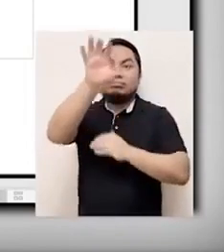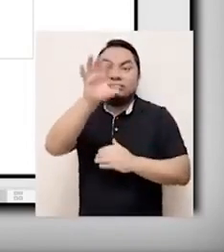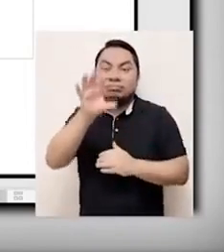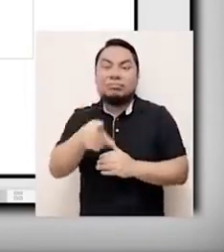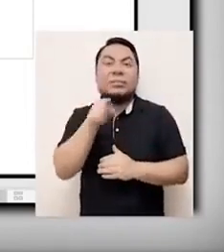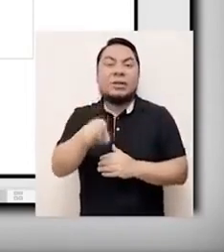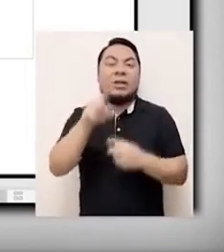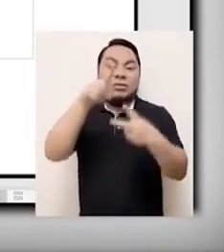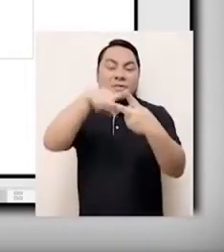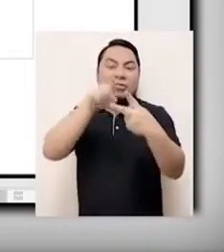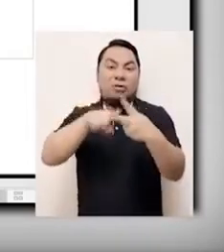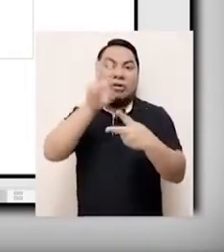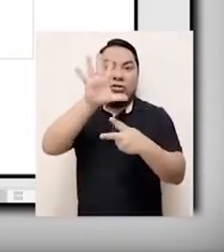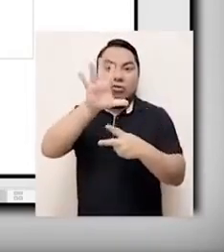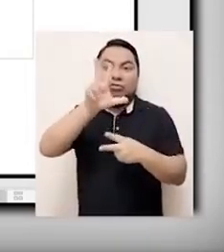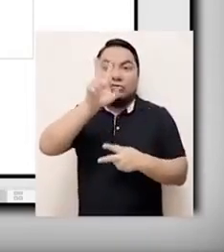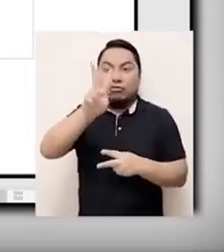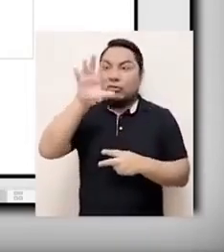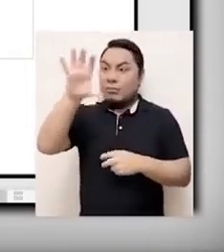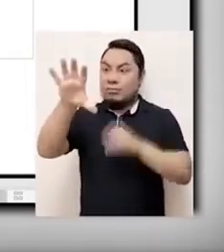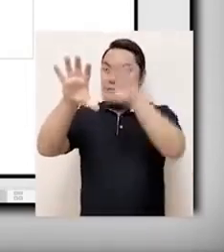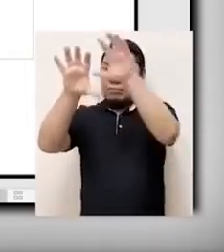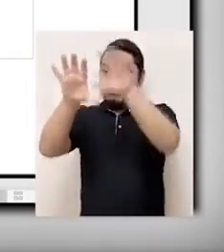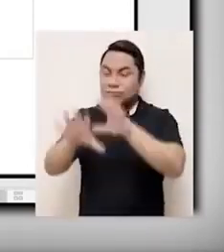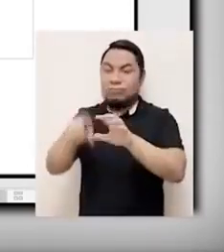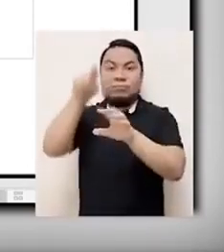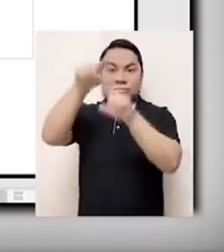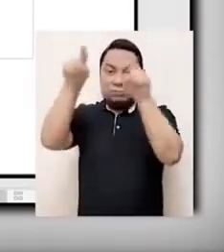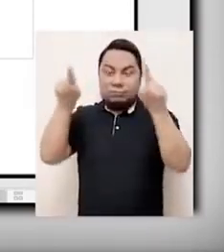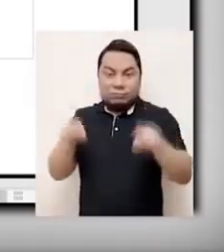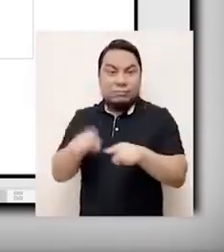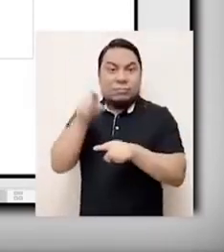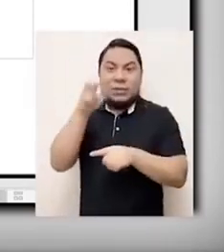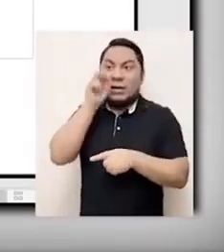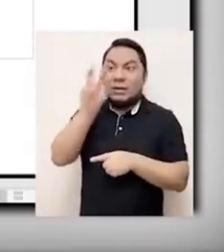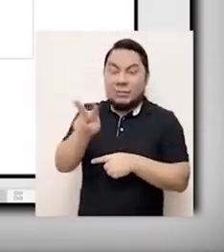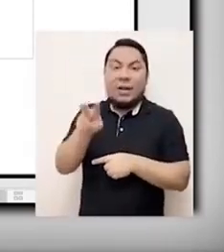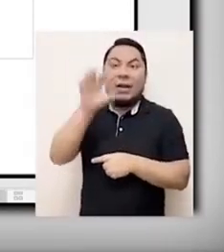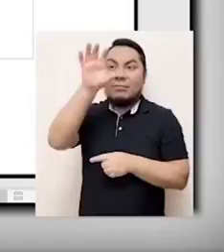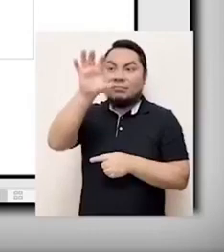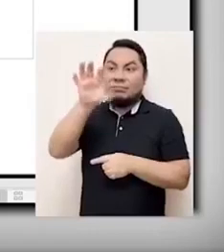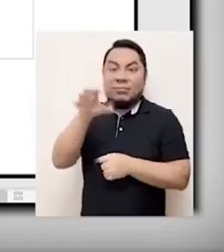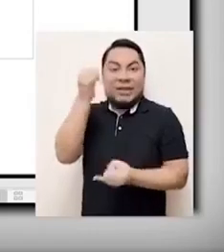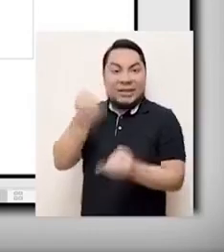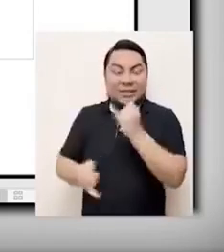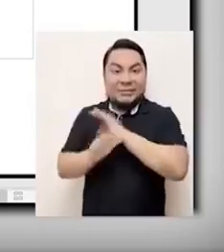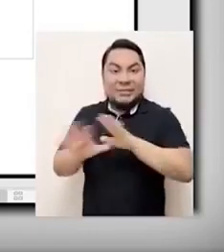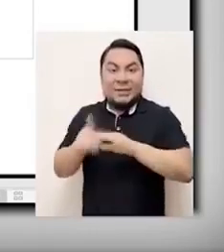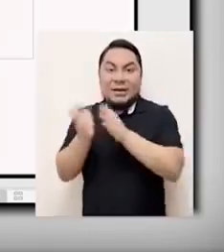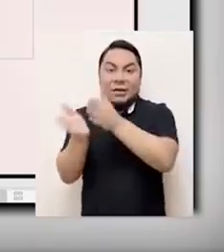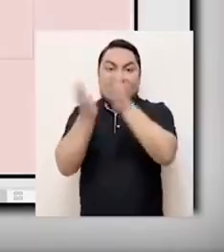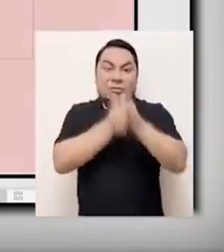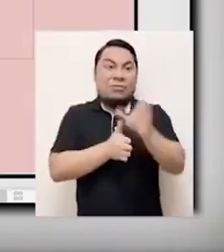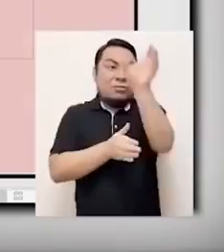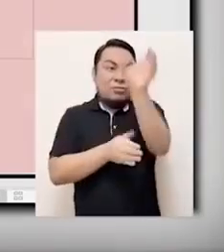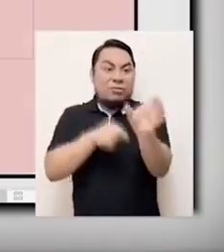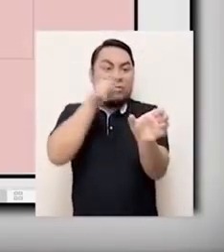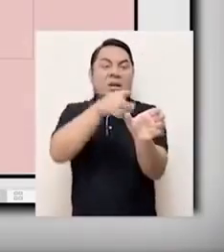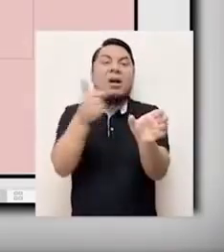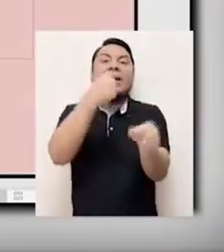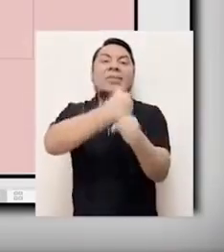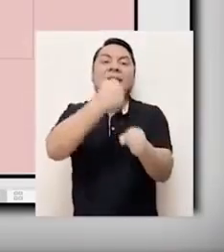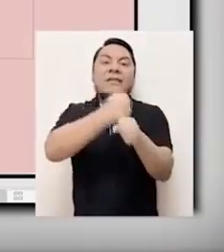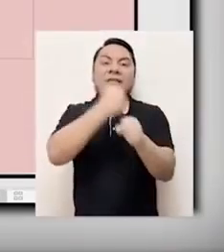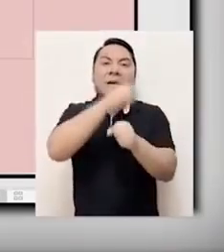comprendida en dos pantallas paralelas en un lado está la opción de ver diapositiva terminada y el otro lado